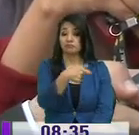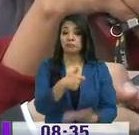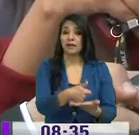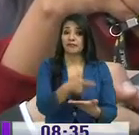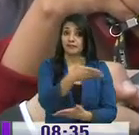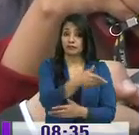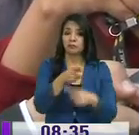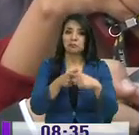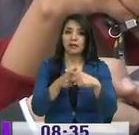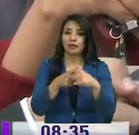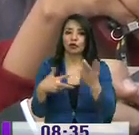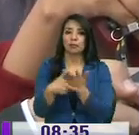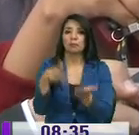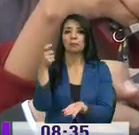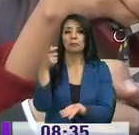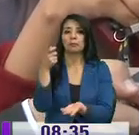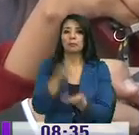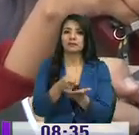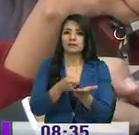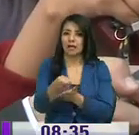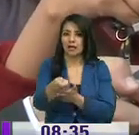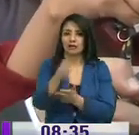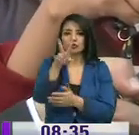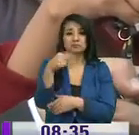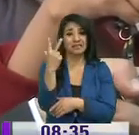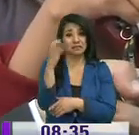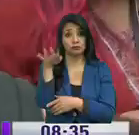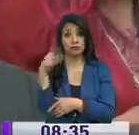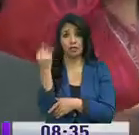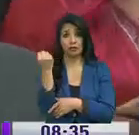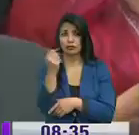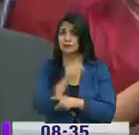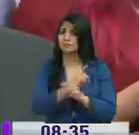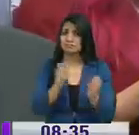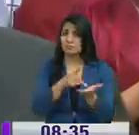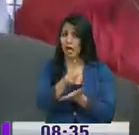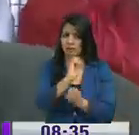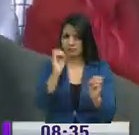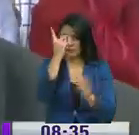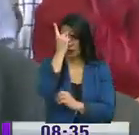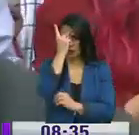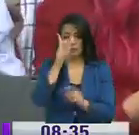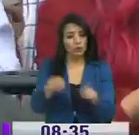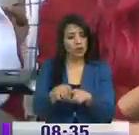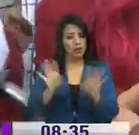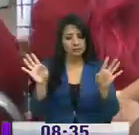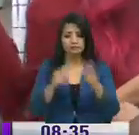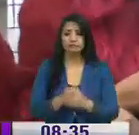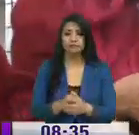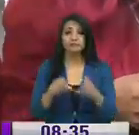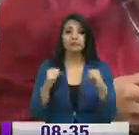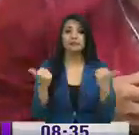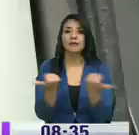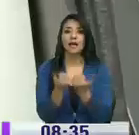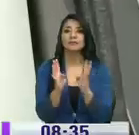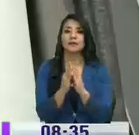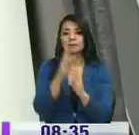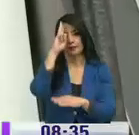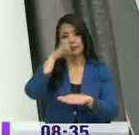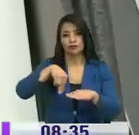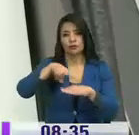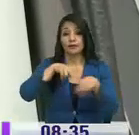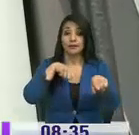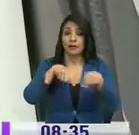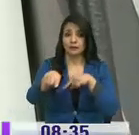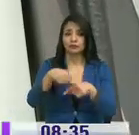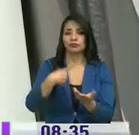media tarifa no nos pagó del año 2013-2014. Que esta fue una decisión tomada en las asambleas nacionales, que se volverán